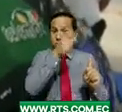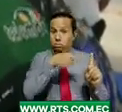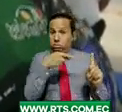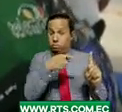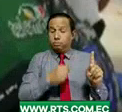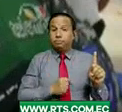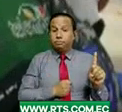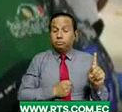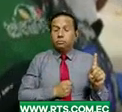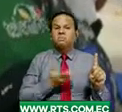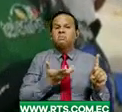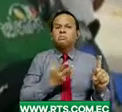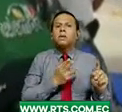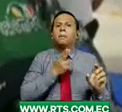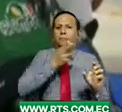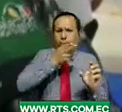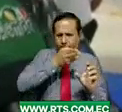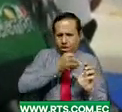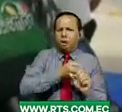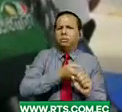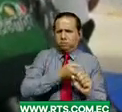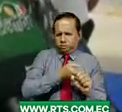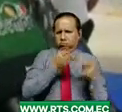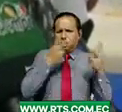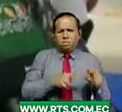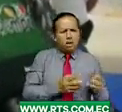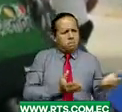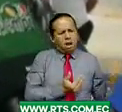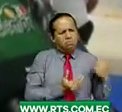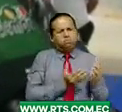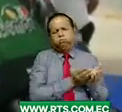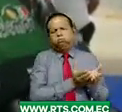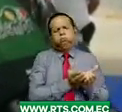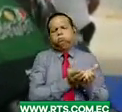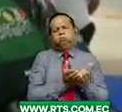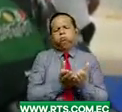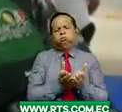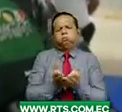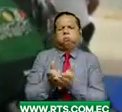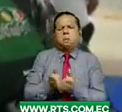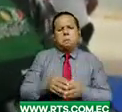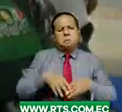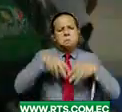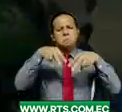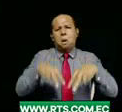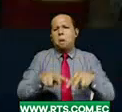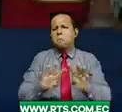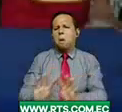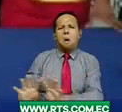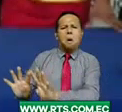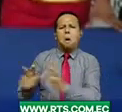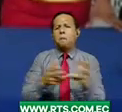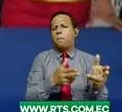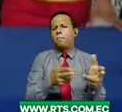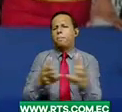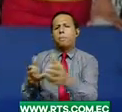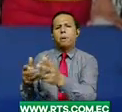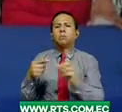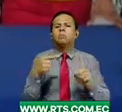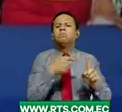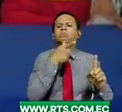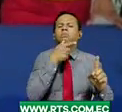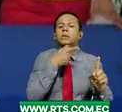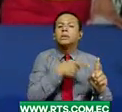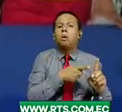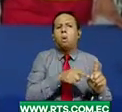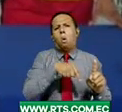tiene que haber participado en el asesinato que se dio en el puerto pesquero artesanal de acá de Esmeraldas. El sujeto aparentemente estaría implicado en